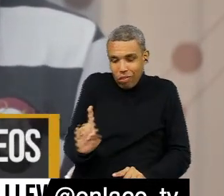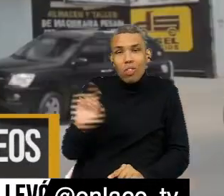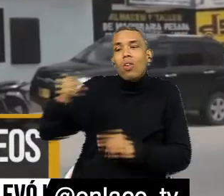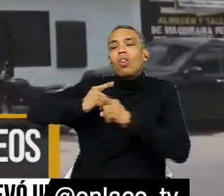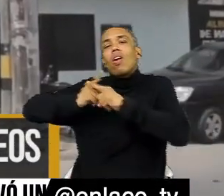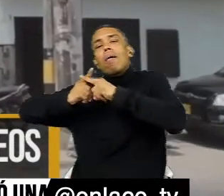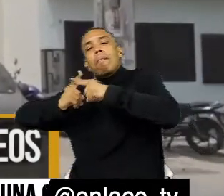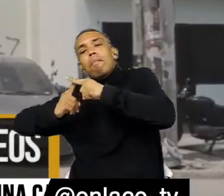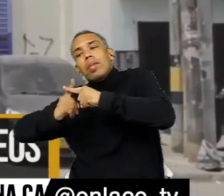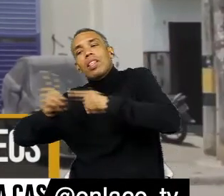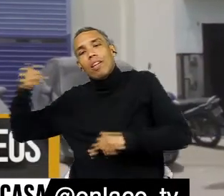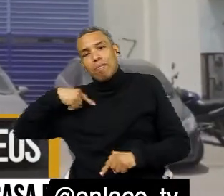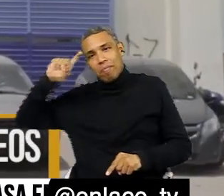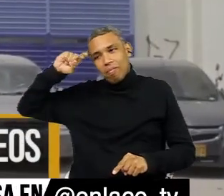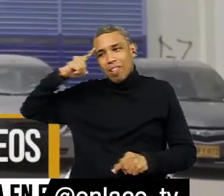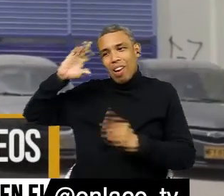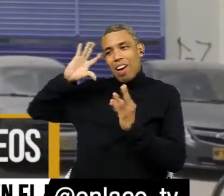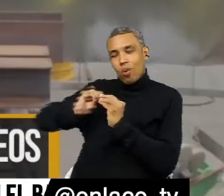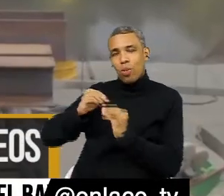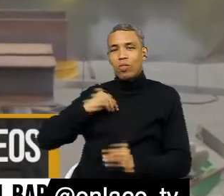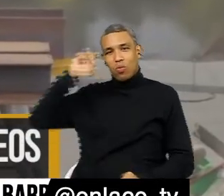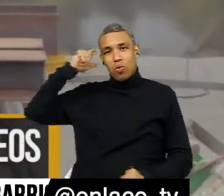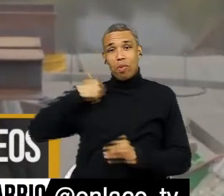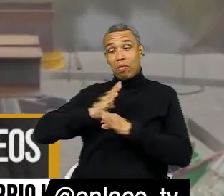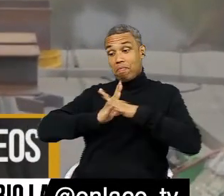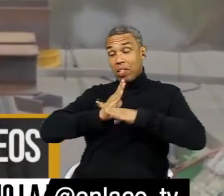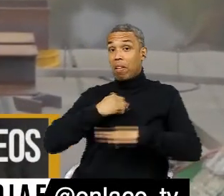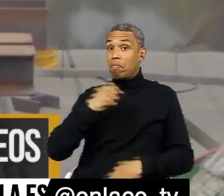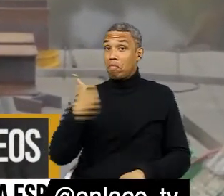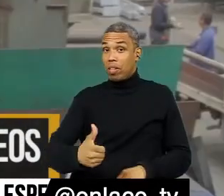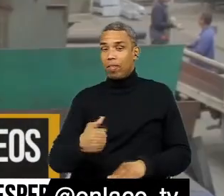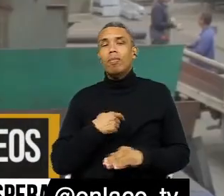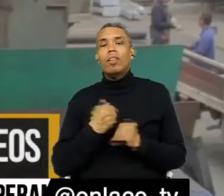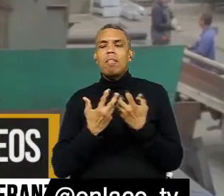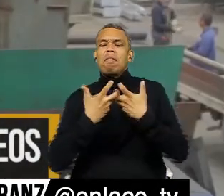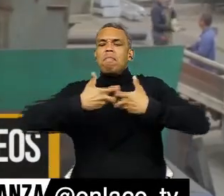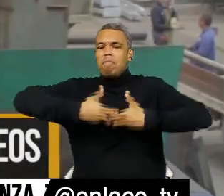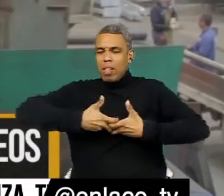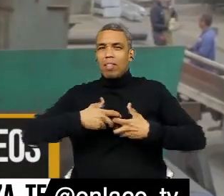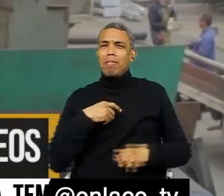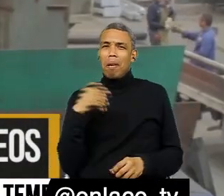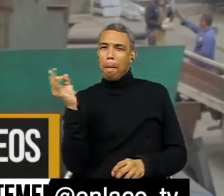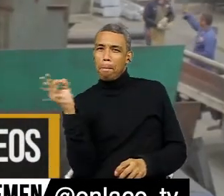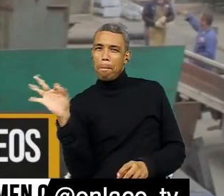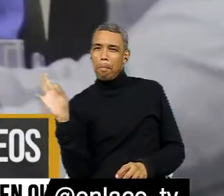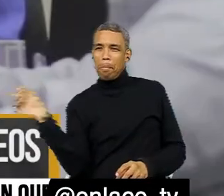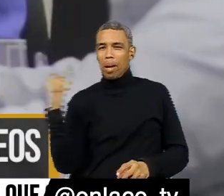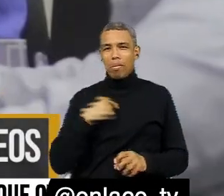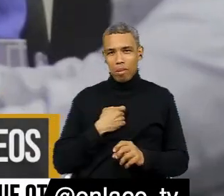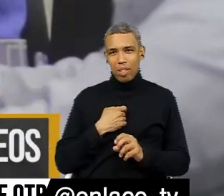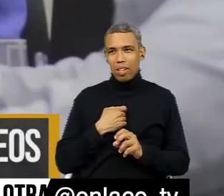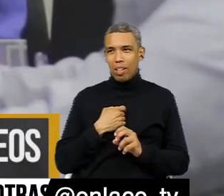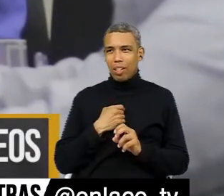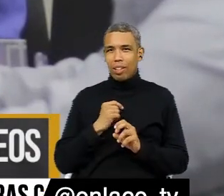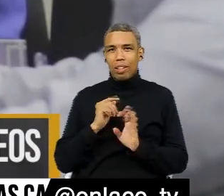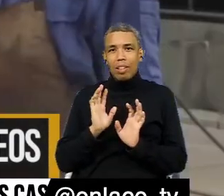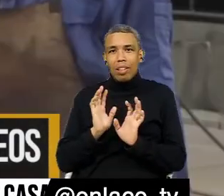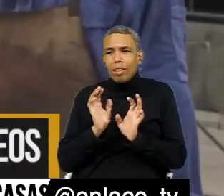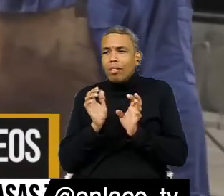ahorramos. Jesús Santa María, gerente de Industrias Palmira, reconoce la importancia de contratar personal joven recién salido de la